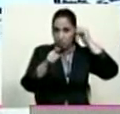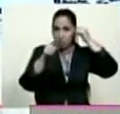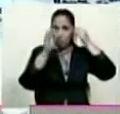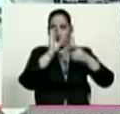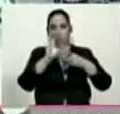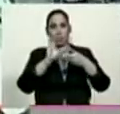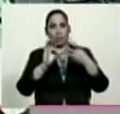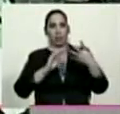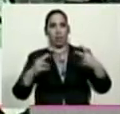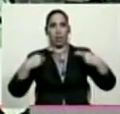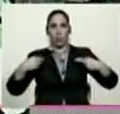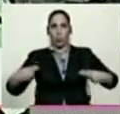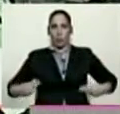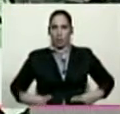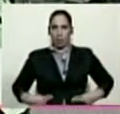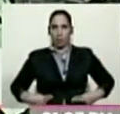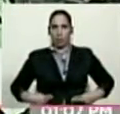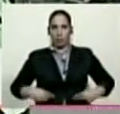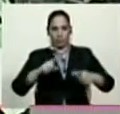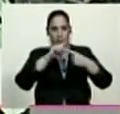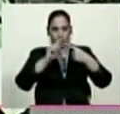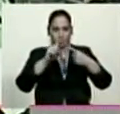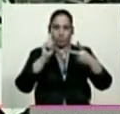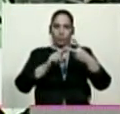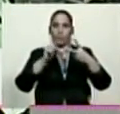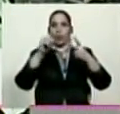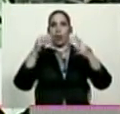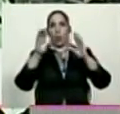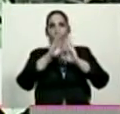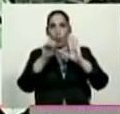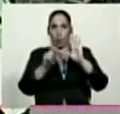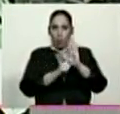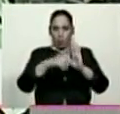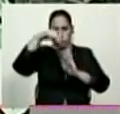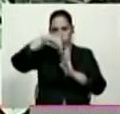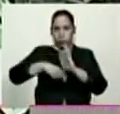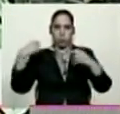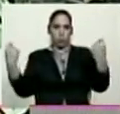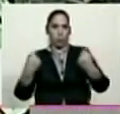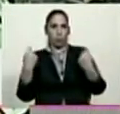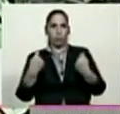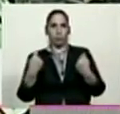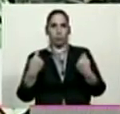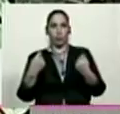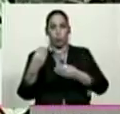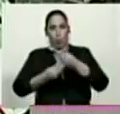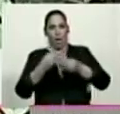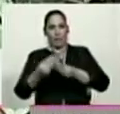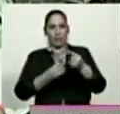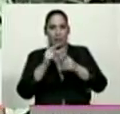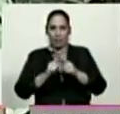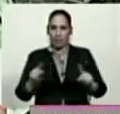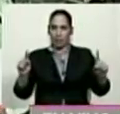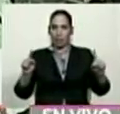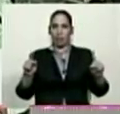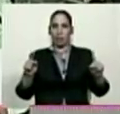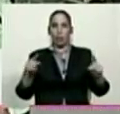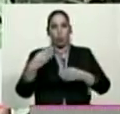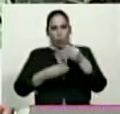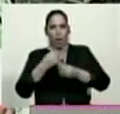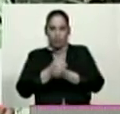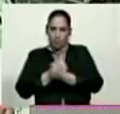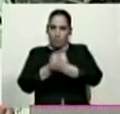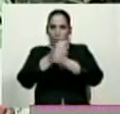ser humanistas, constitucionalistas y profundamente popular nos hace distintos. Nos hace amar al